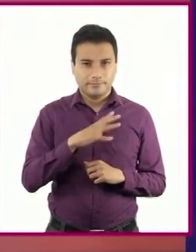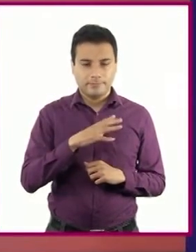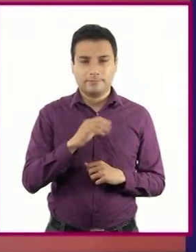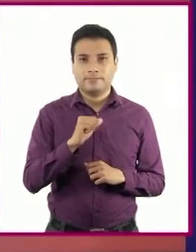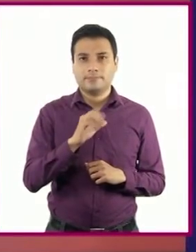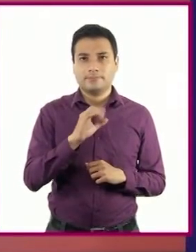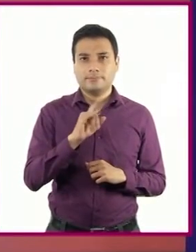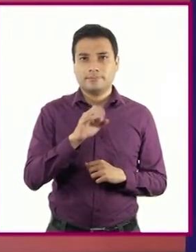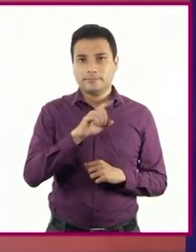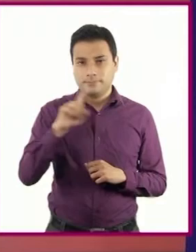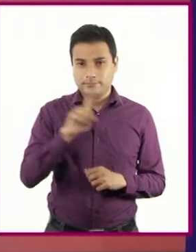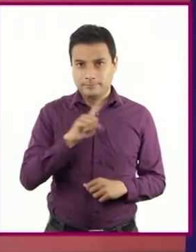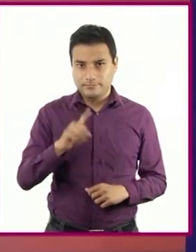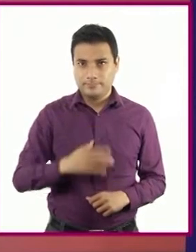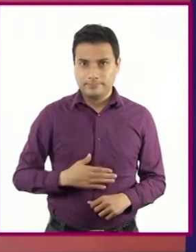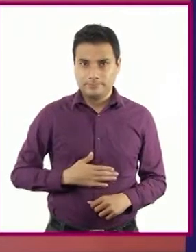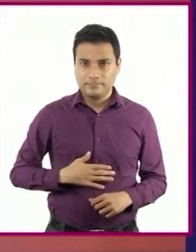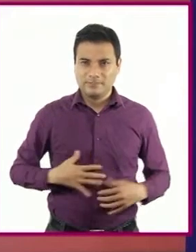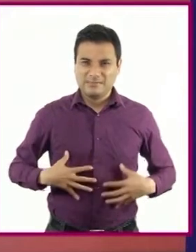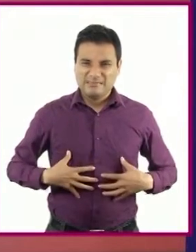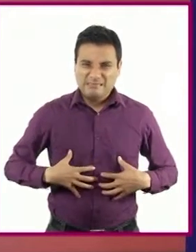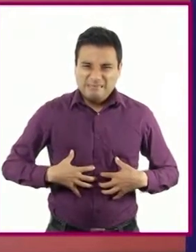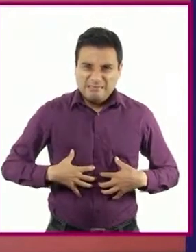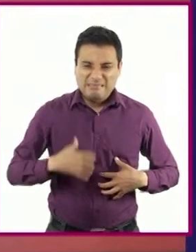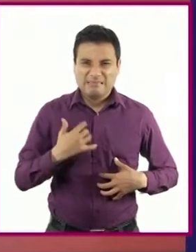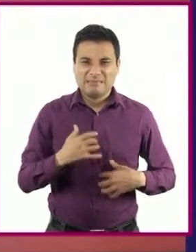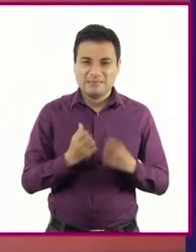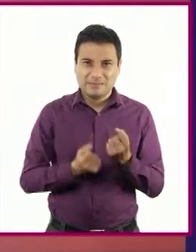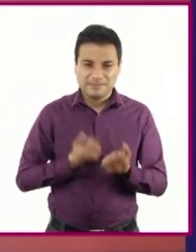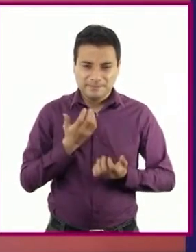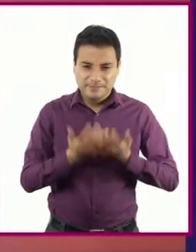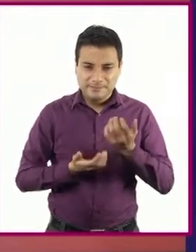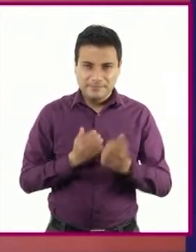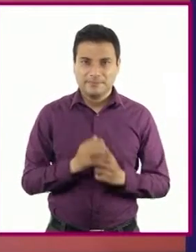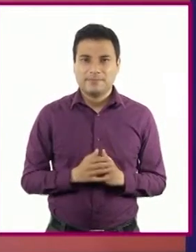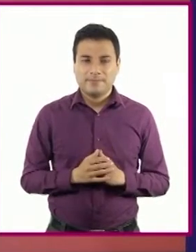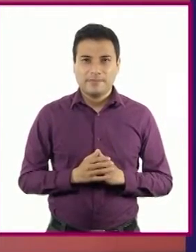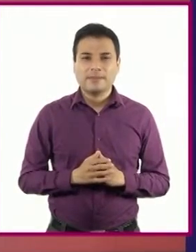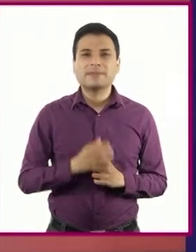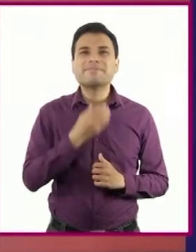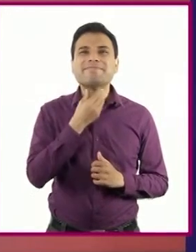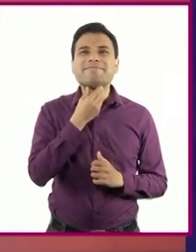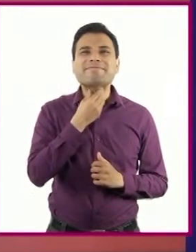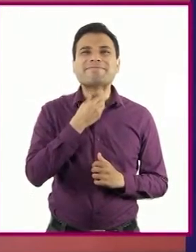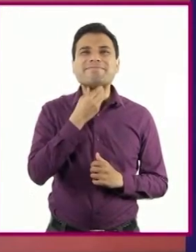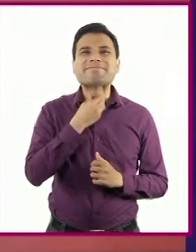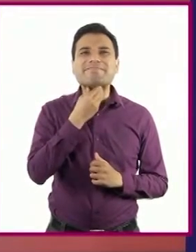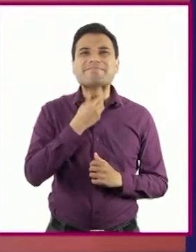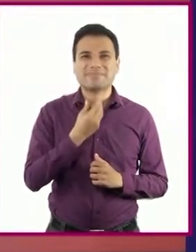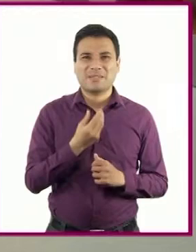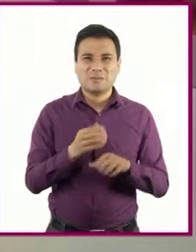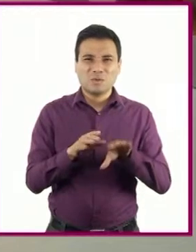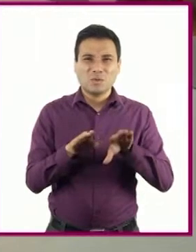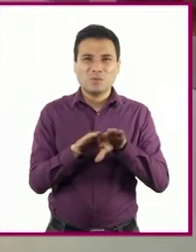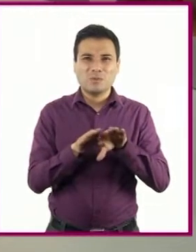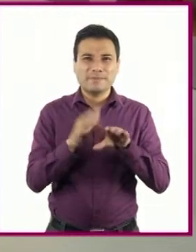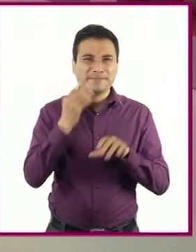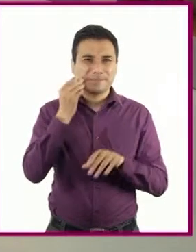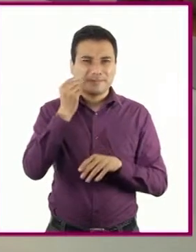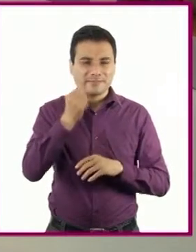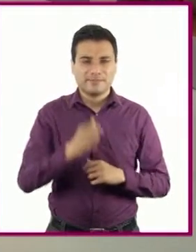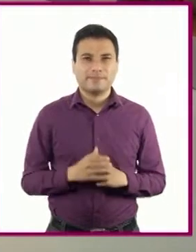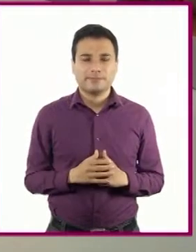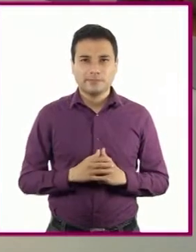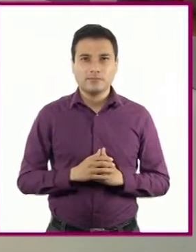sensación de ardor en la parte inferior del pecho, acompañada por un gusto agrio, amargo en la garganta y en la boca. Por lo